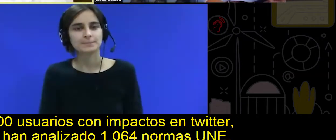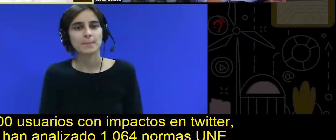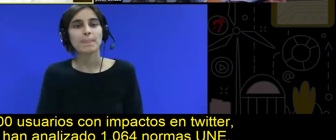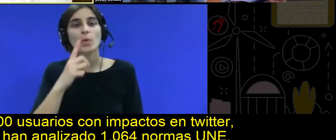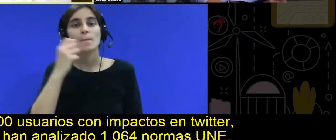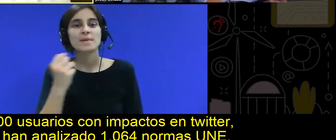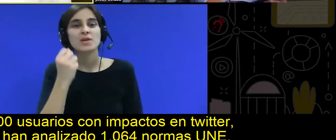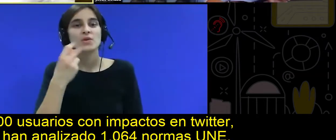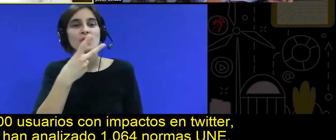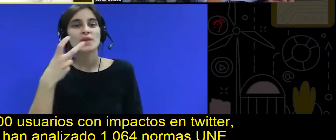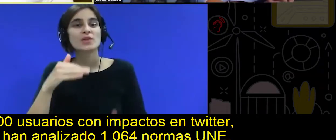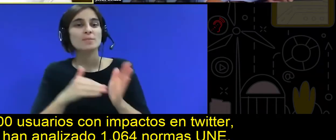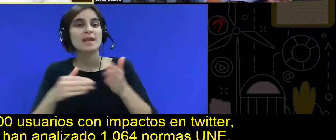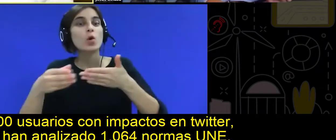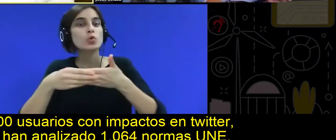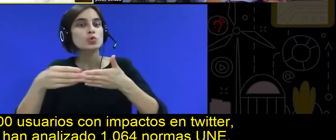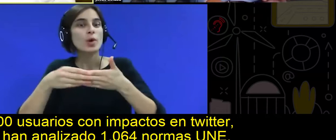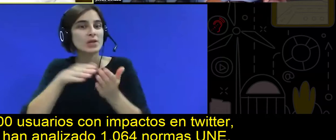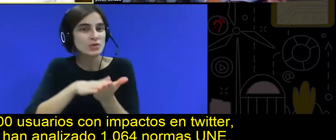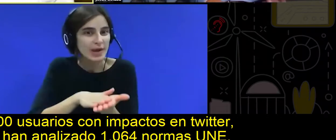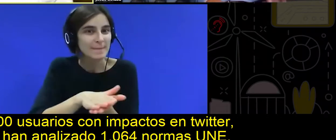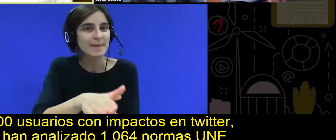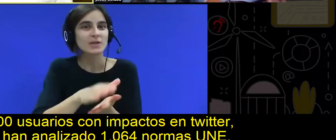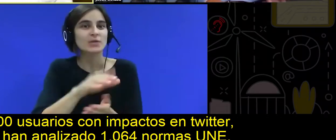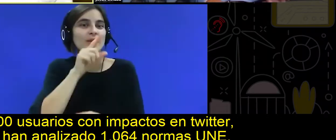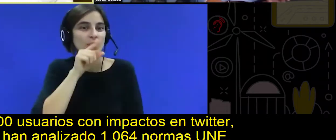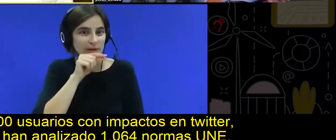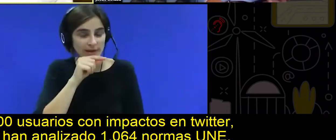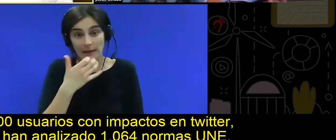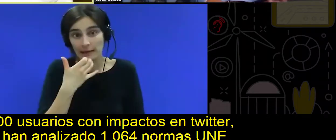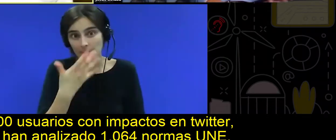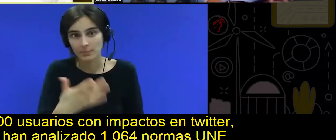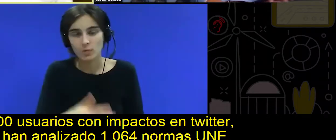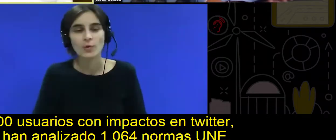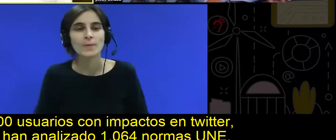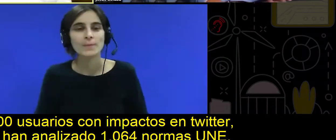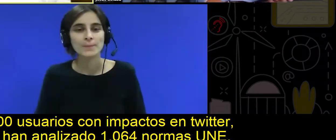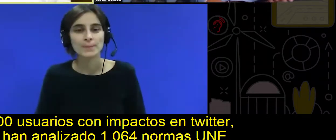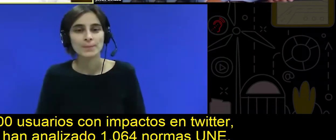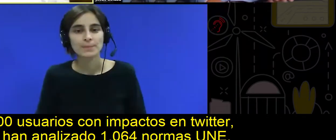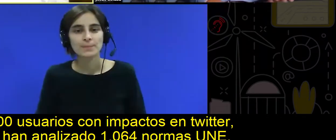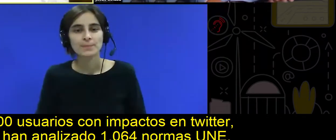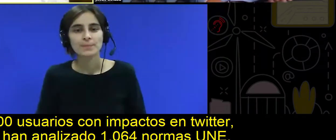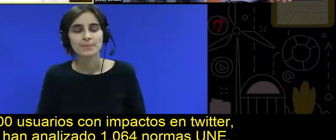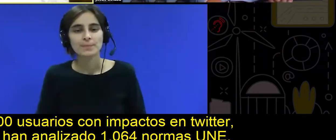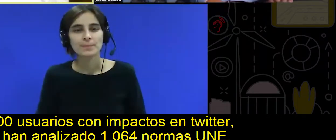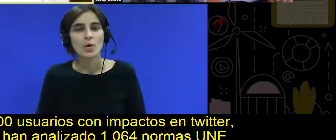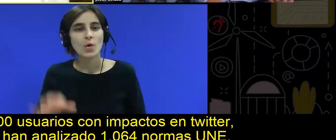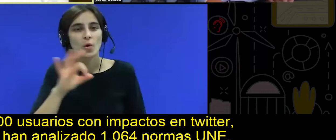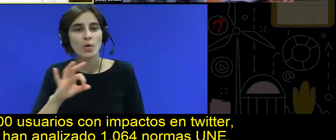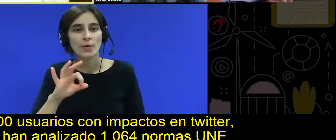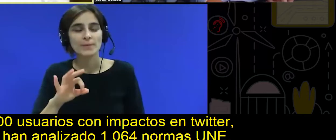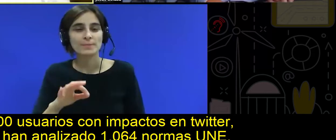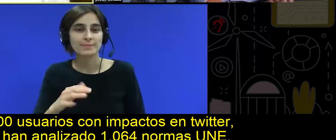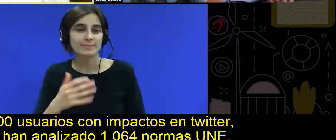1.200.000 usuarios con impactos en Twitter, pero, por ejemplo, se han analizado